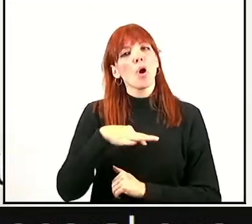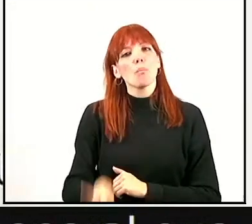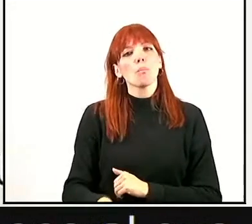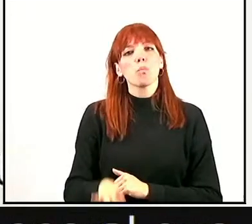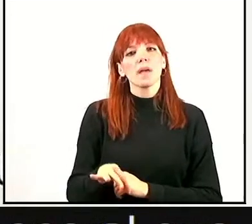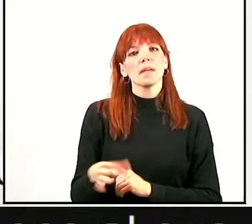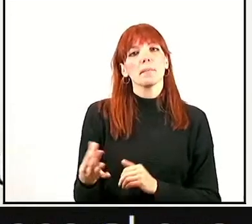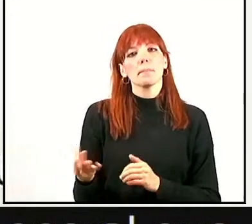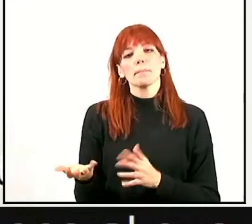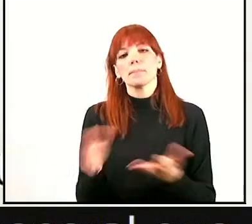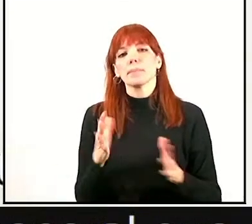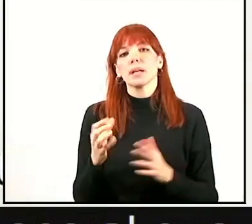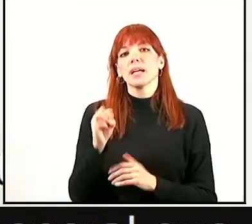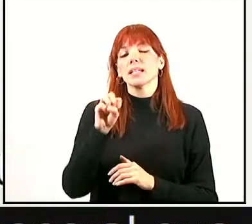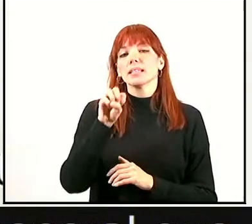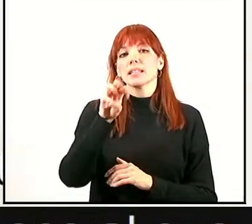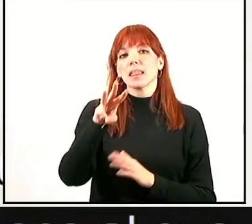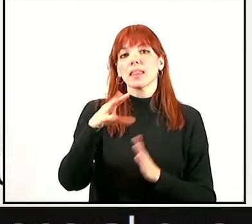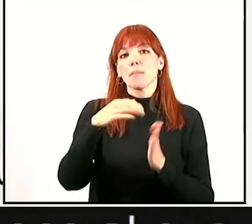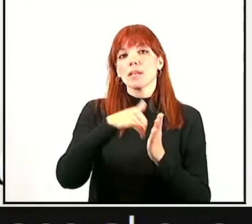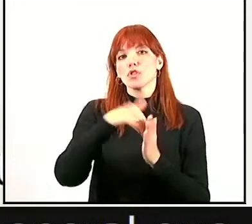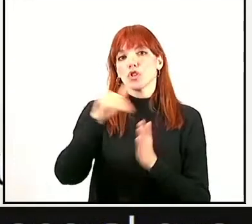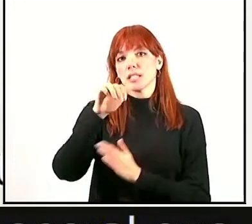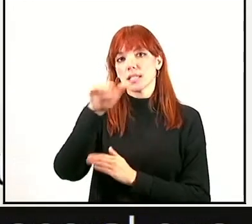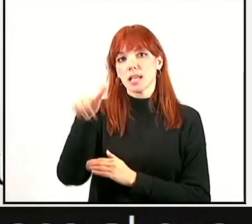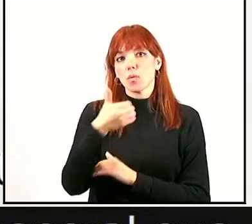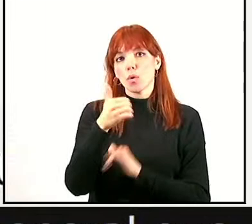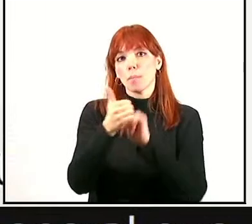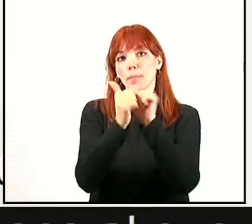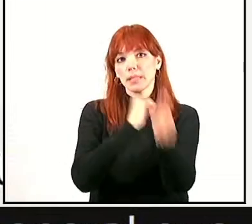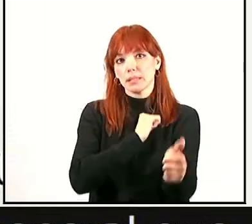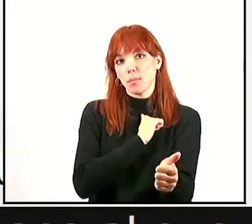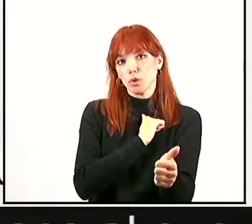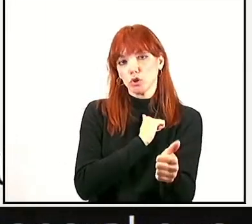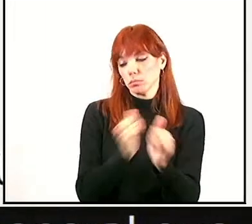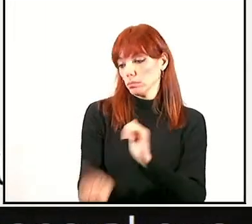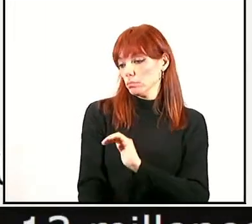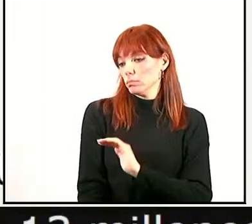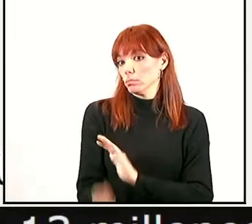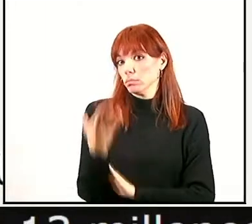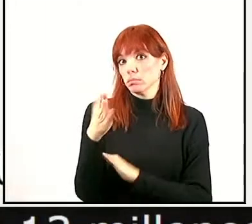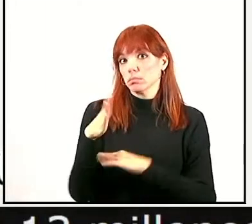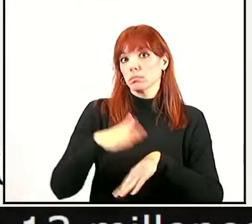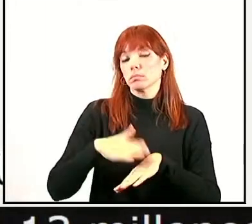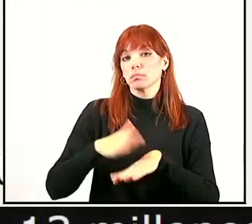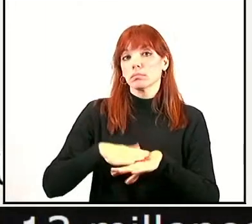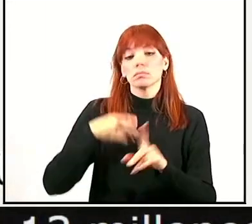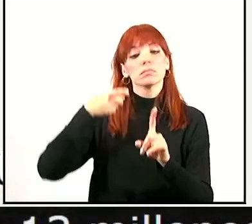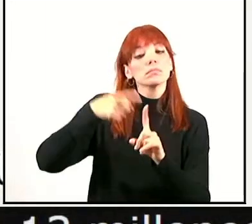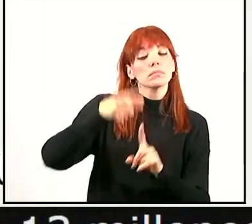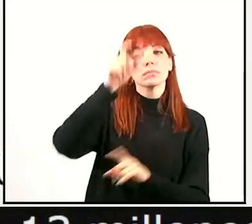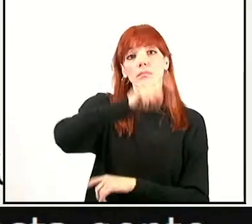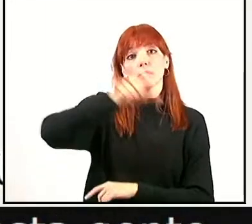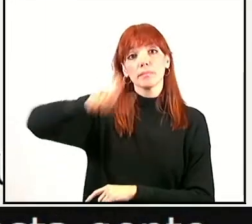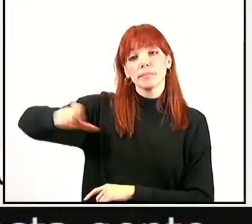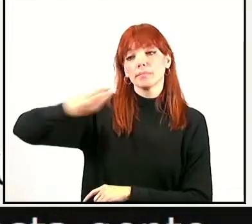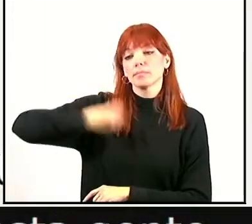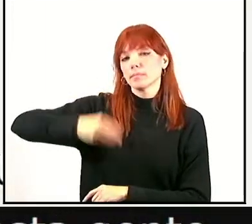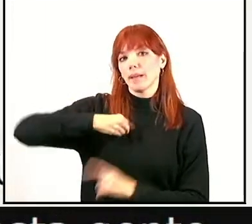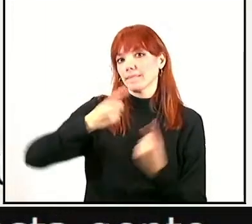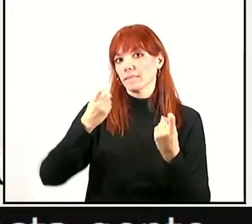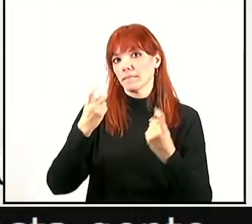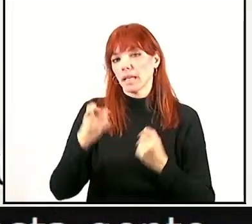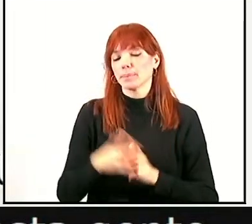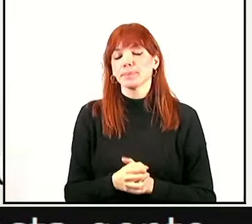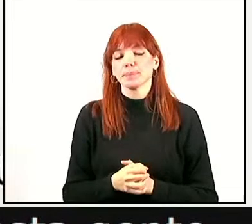en circulación 13 millones de euros en préstamos precisamente para esta gente que lo necesita.